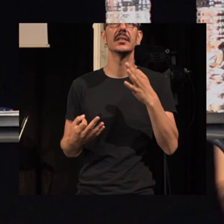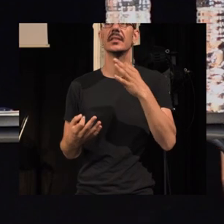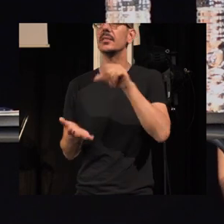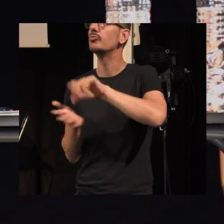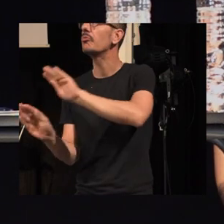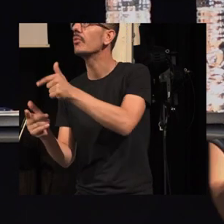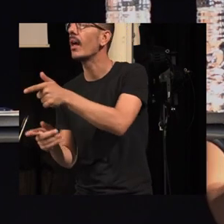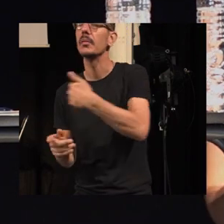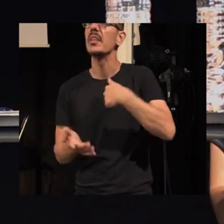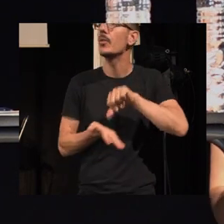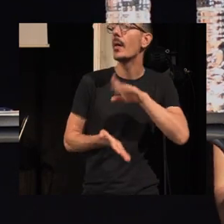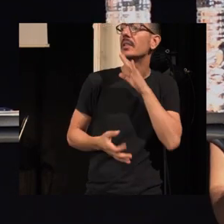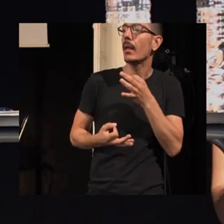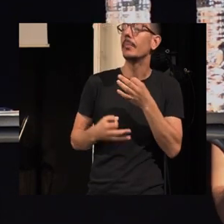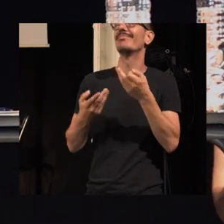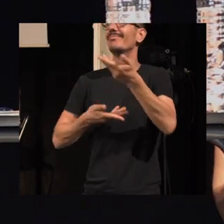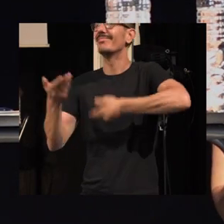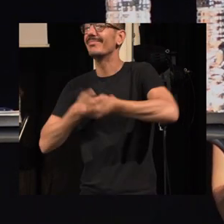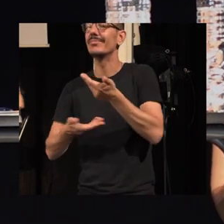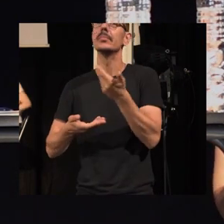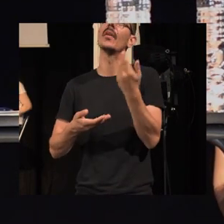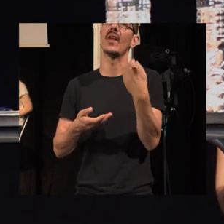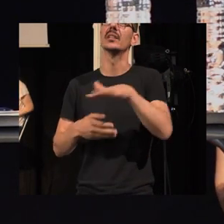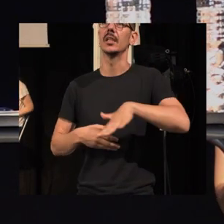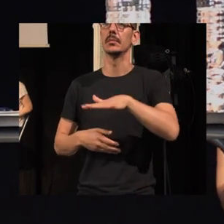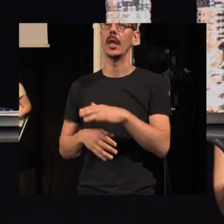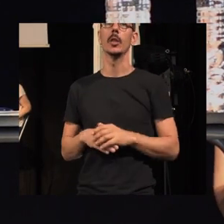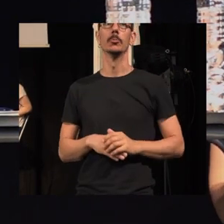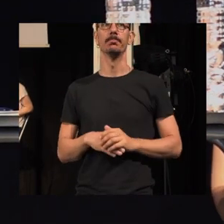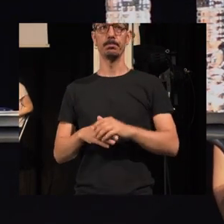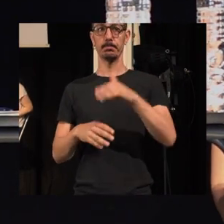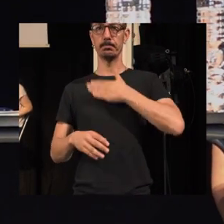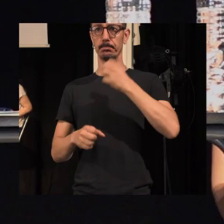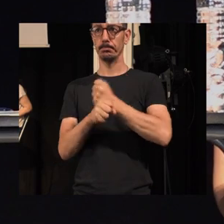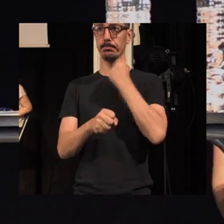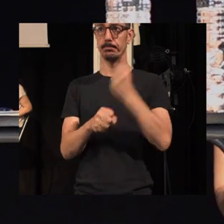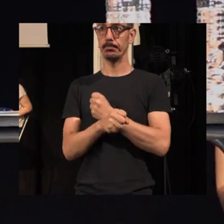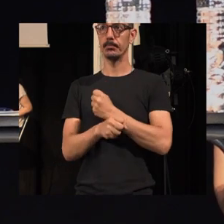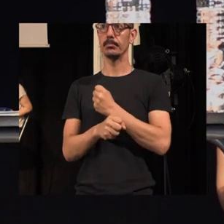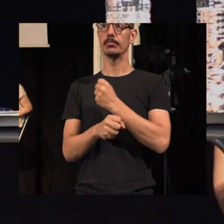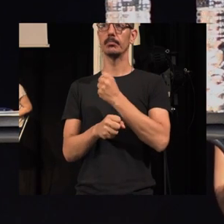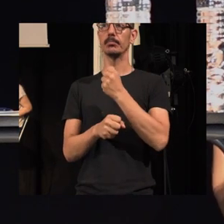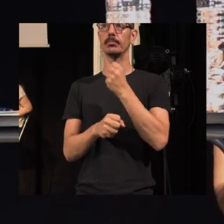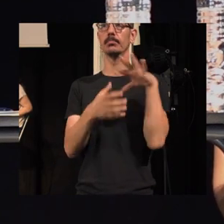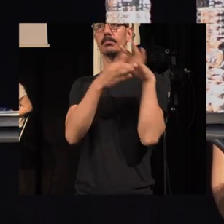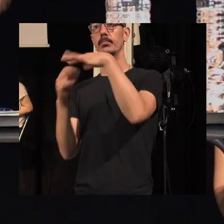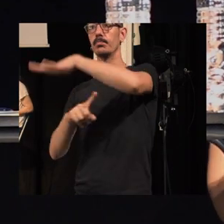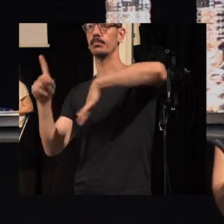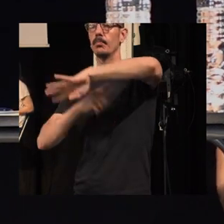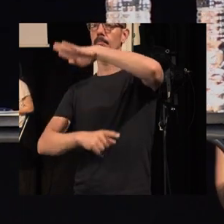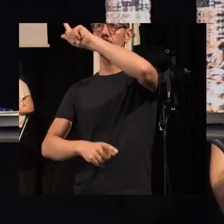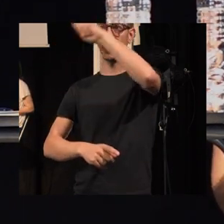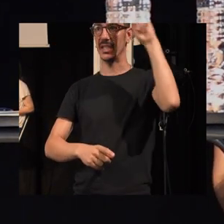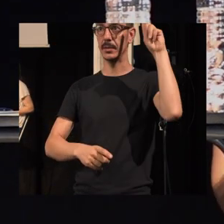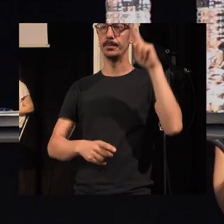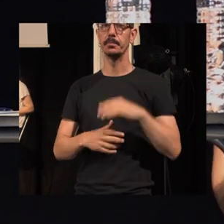ciudades. Mi militancia, mi trabajo está muy ubicado en la ciudad de Madrid. Sí